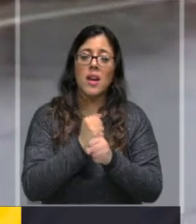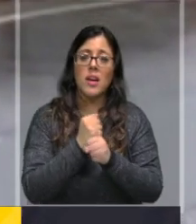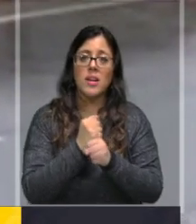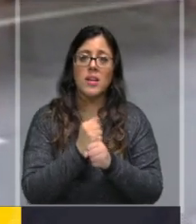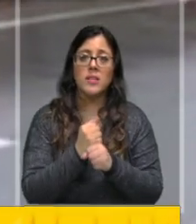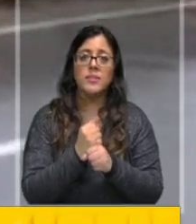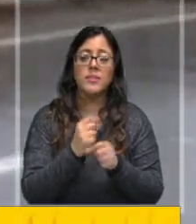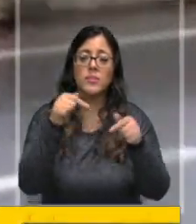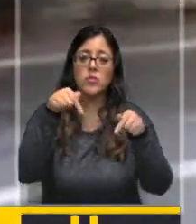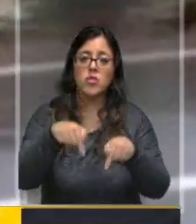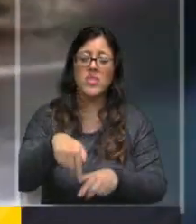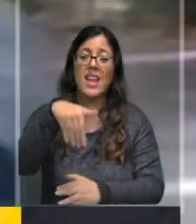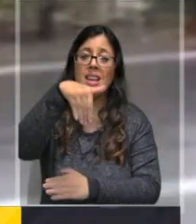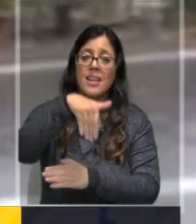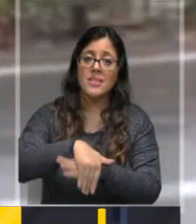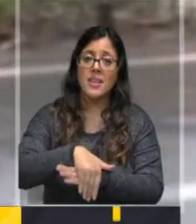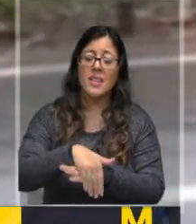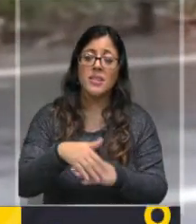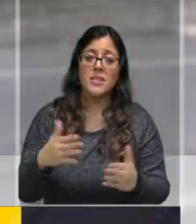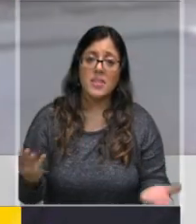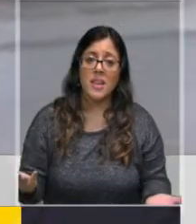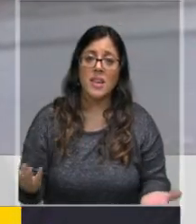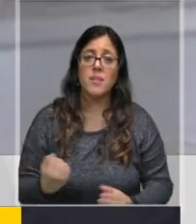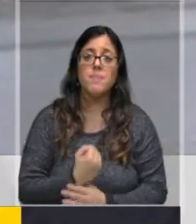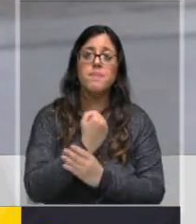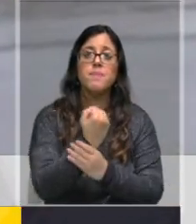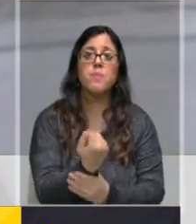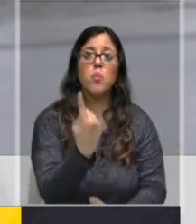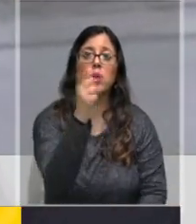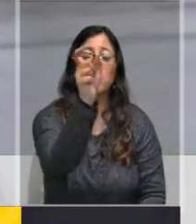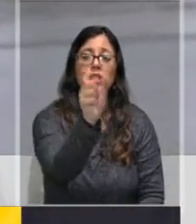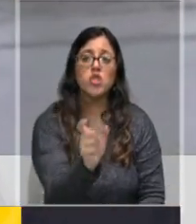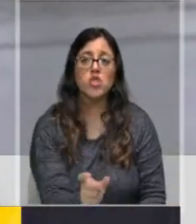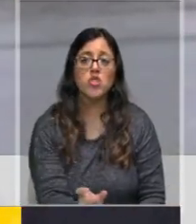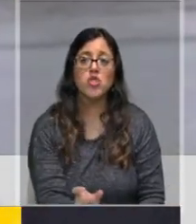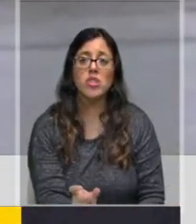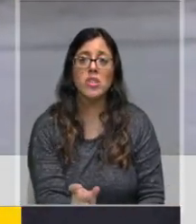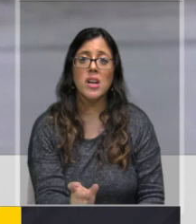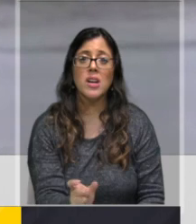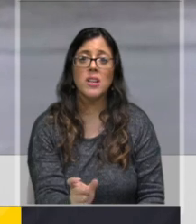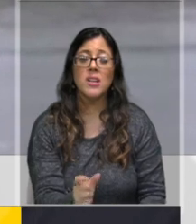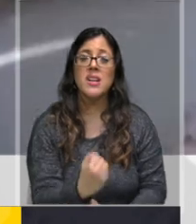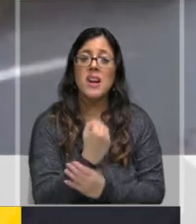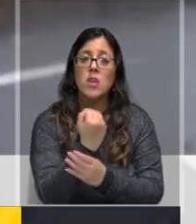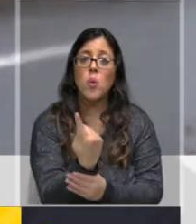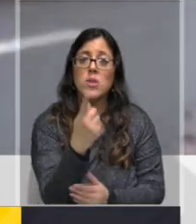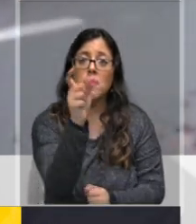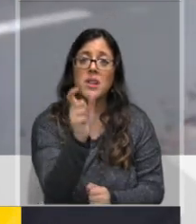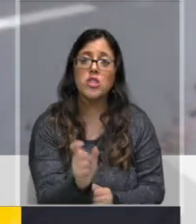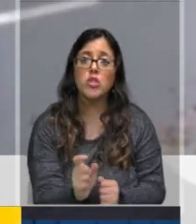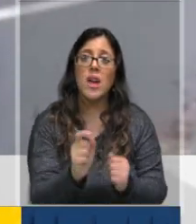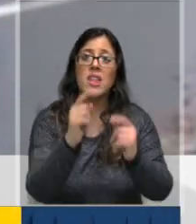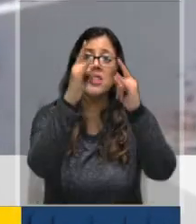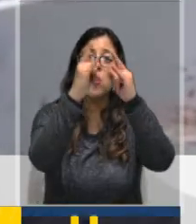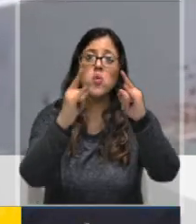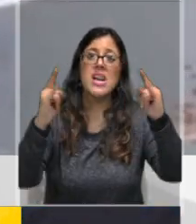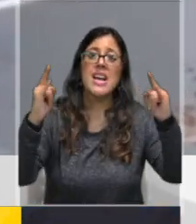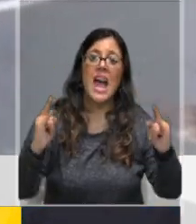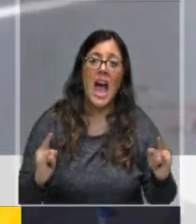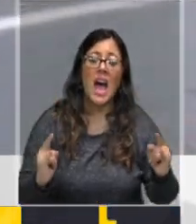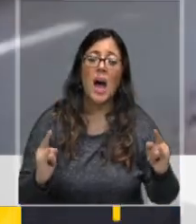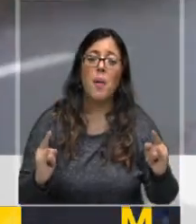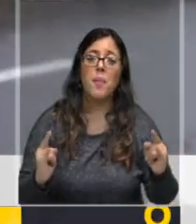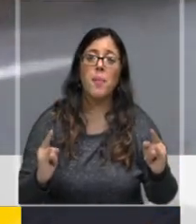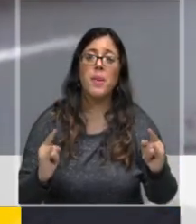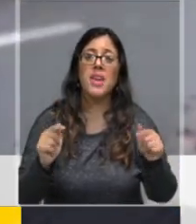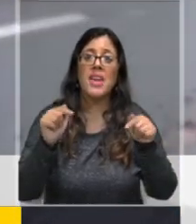de esta tarde para poder socorrer a una persona, poder sacar a una persona de un camping donde el agua del río